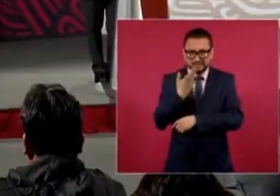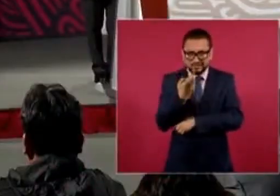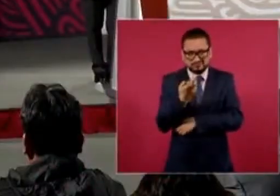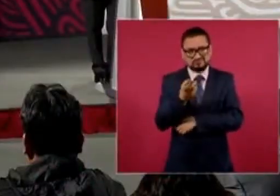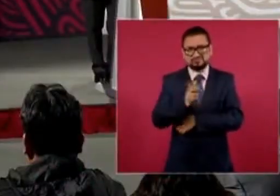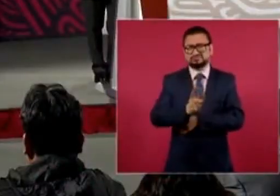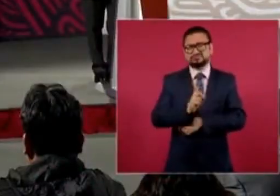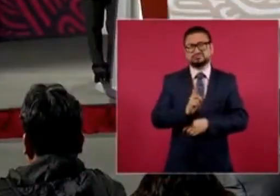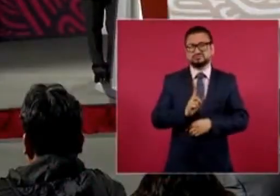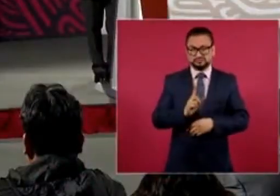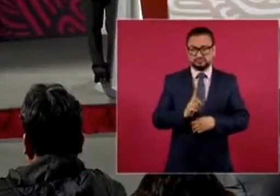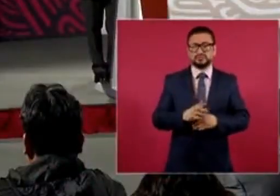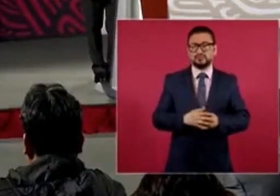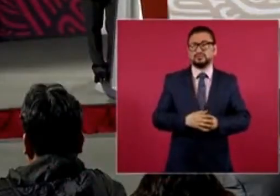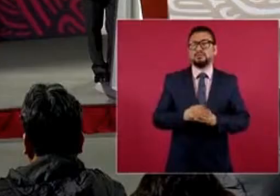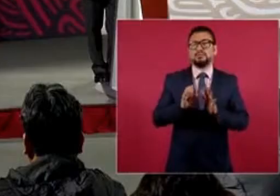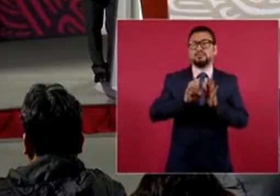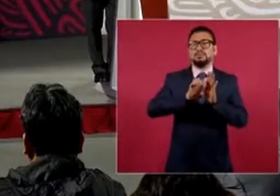Por ejemplo,